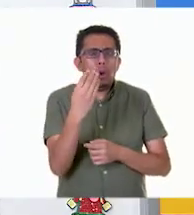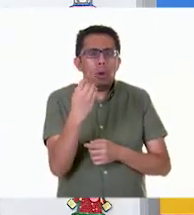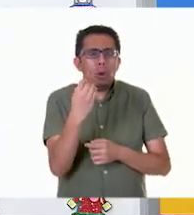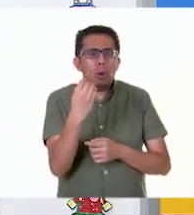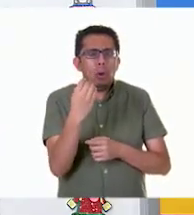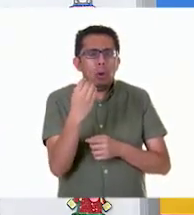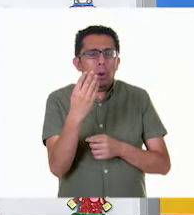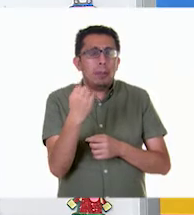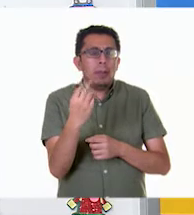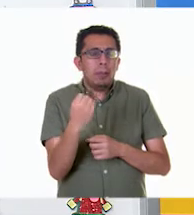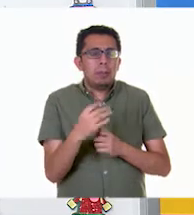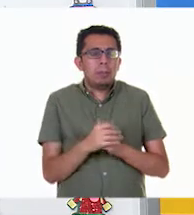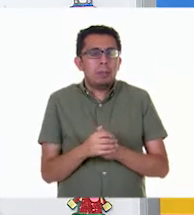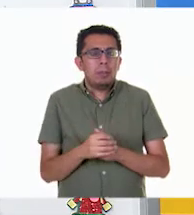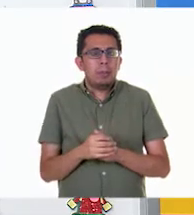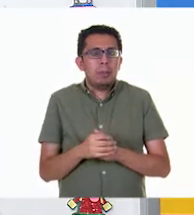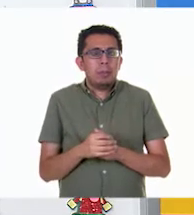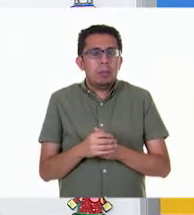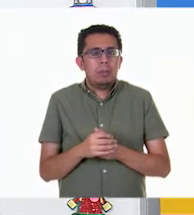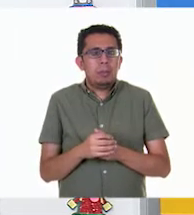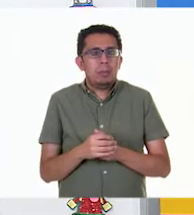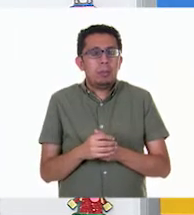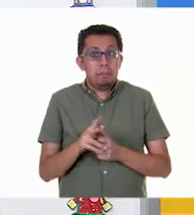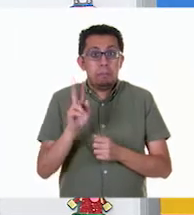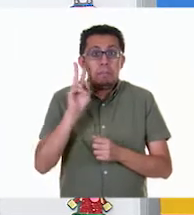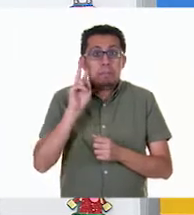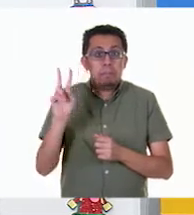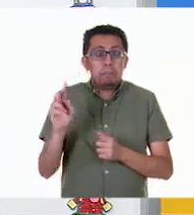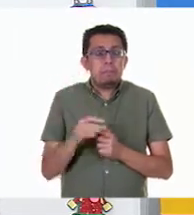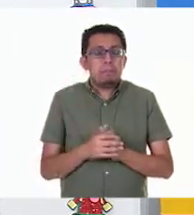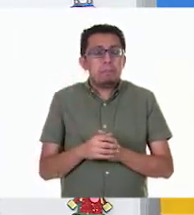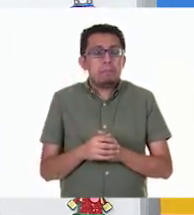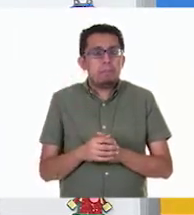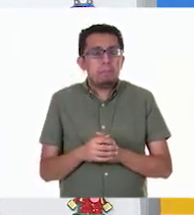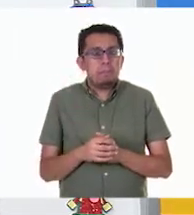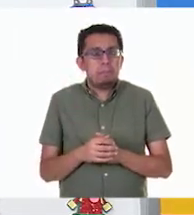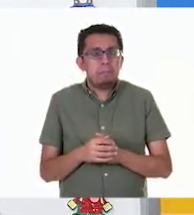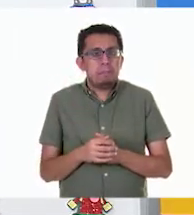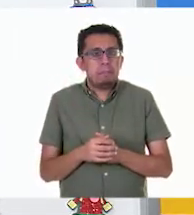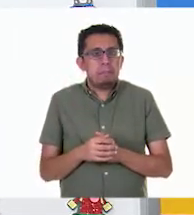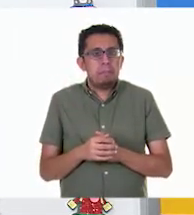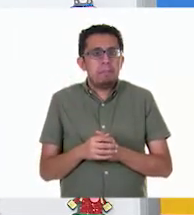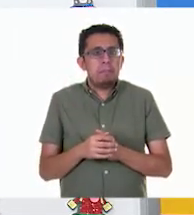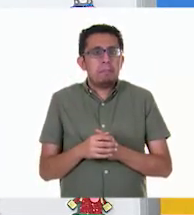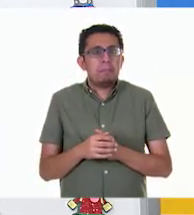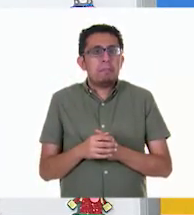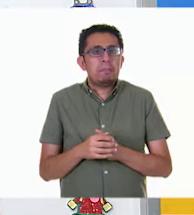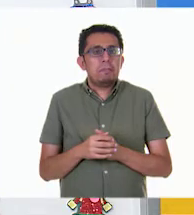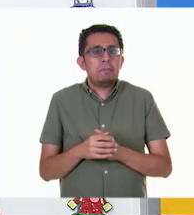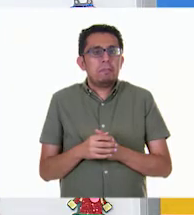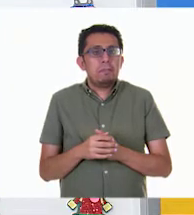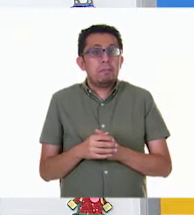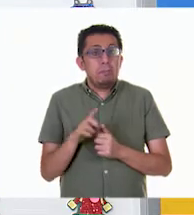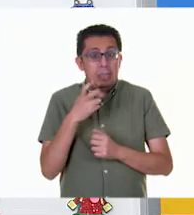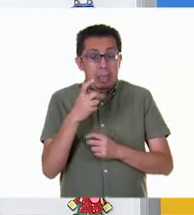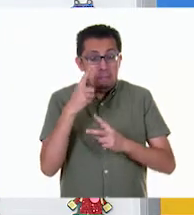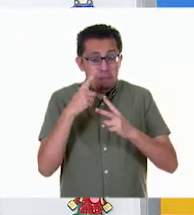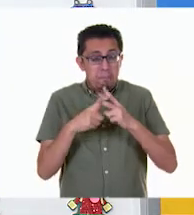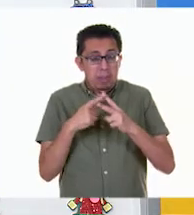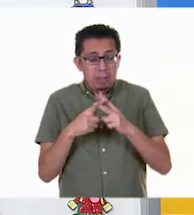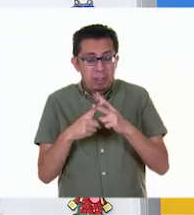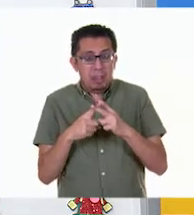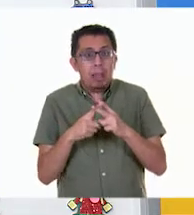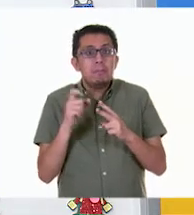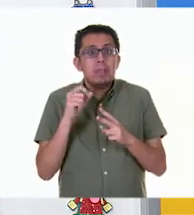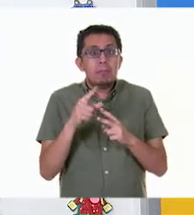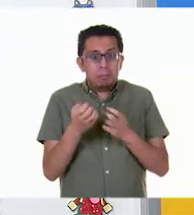¿Vieron cómo...? 1/9. ¿Vieron cómo hacemos el ejercicio y las matemáticas al mismo